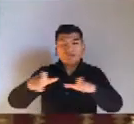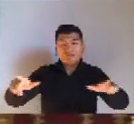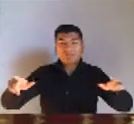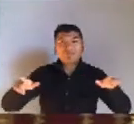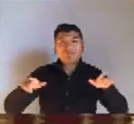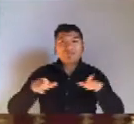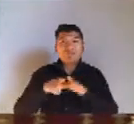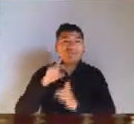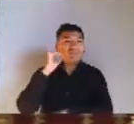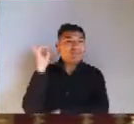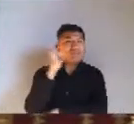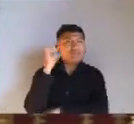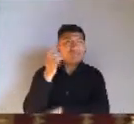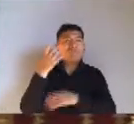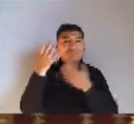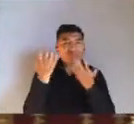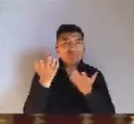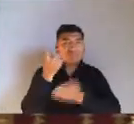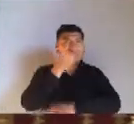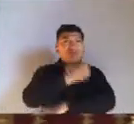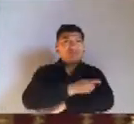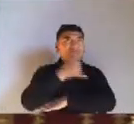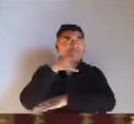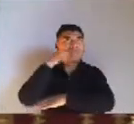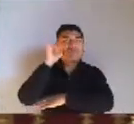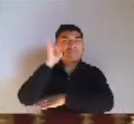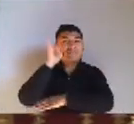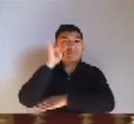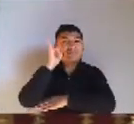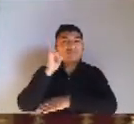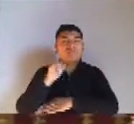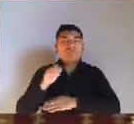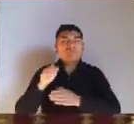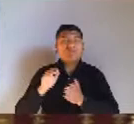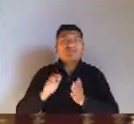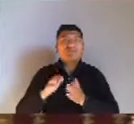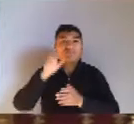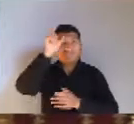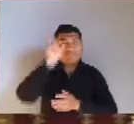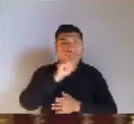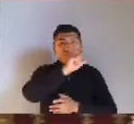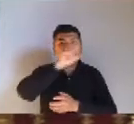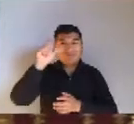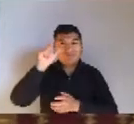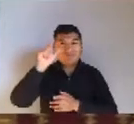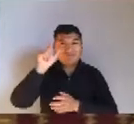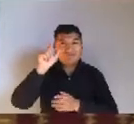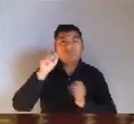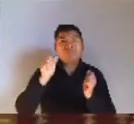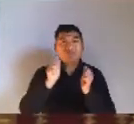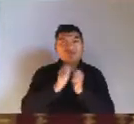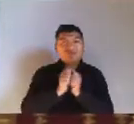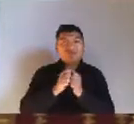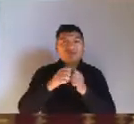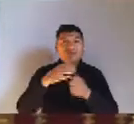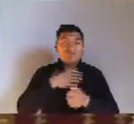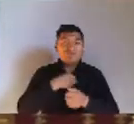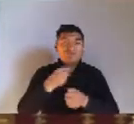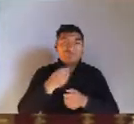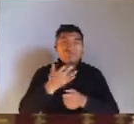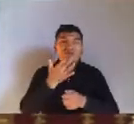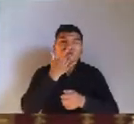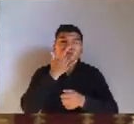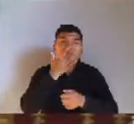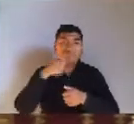Bolivia han celebrado el día de ayer la exaltación de la cruz a través de eucaristías,